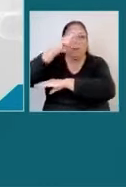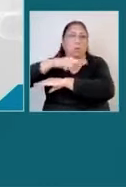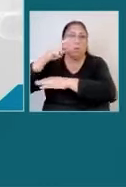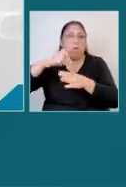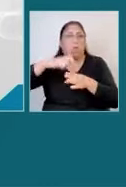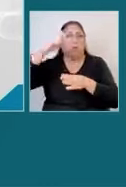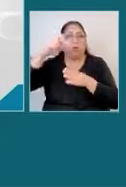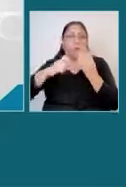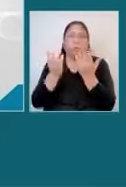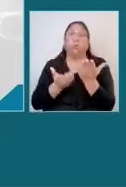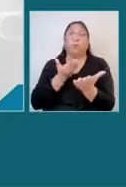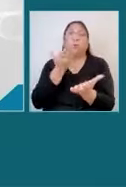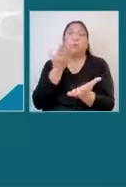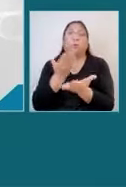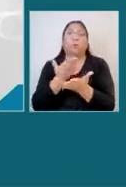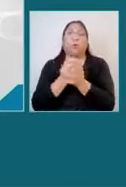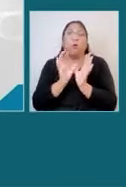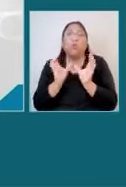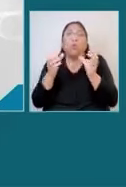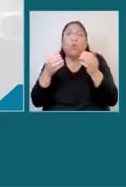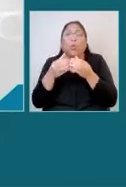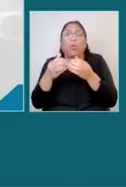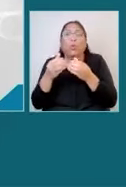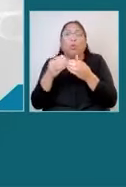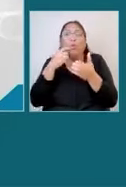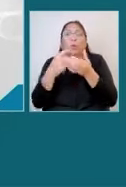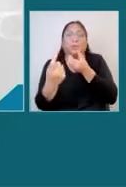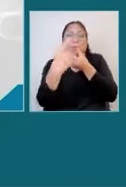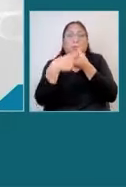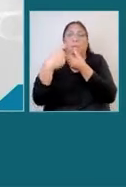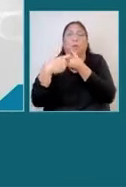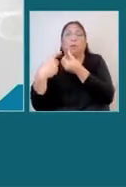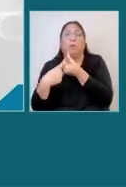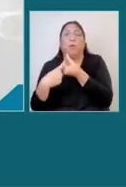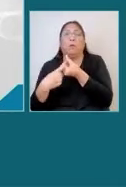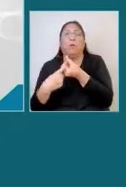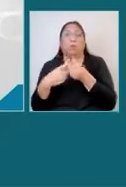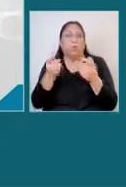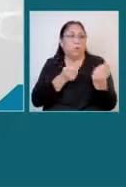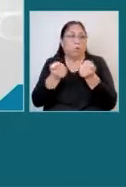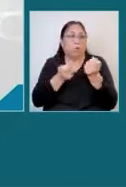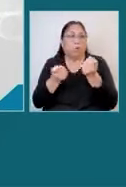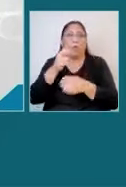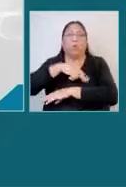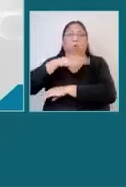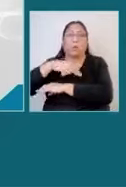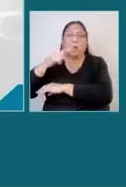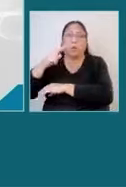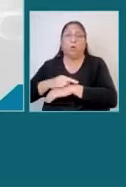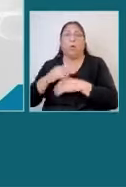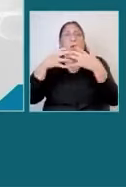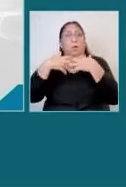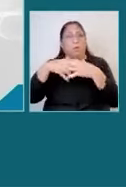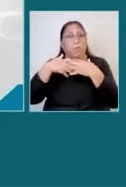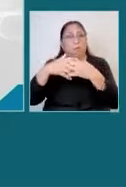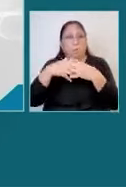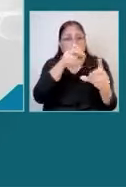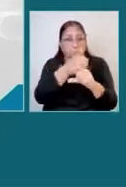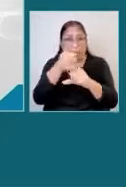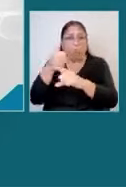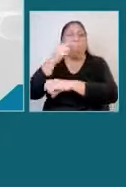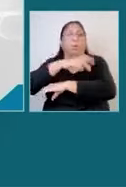que son presentados por un grupo impulsor que está compuesto por gobiernos regionales, empresas de las